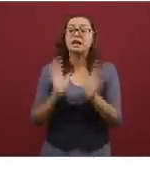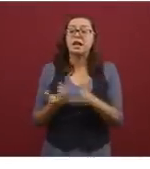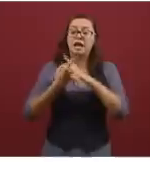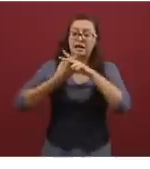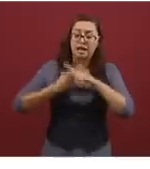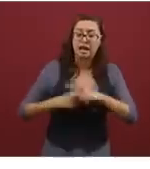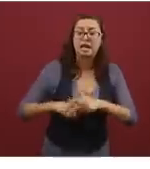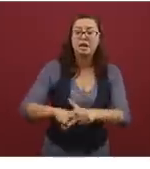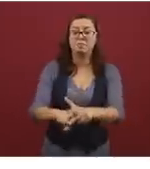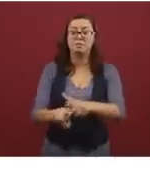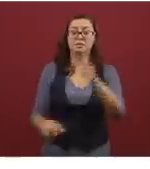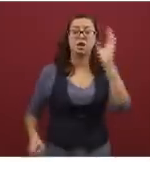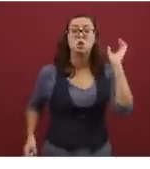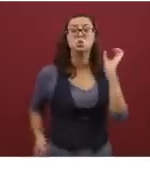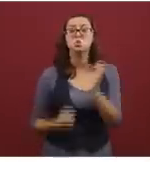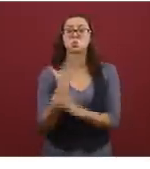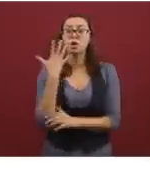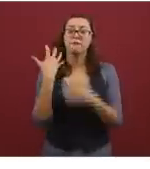en producción